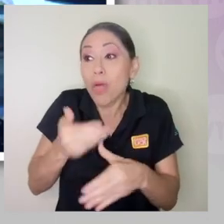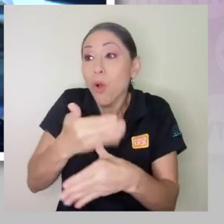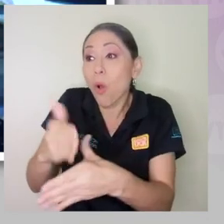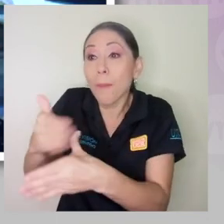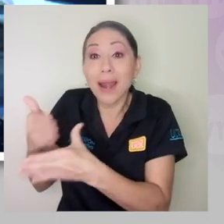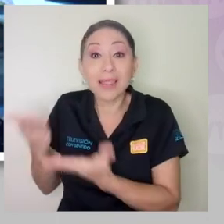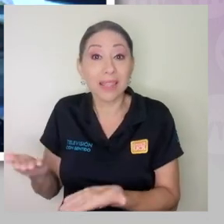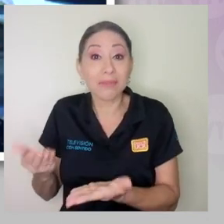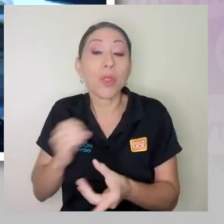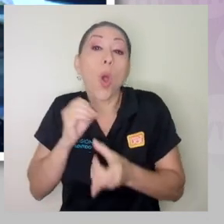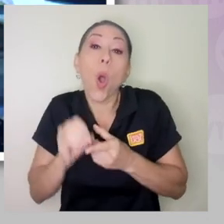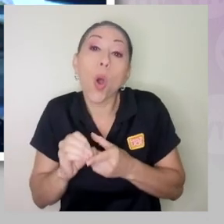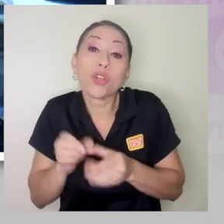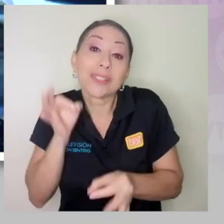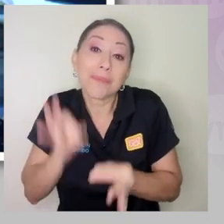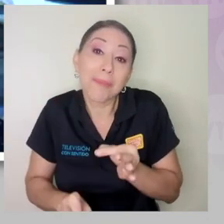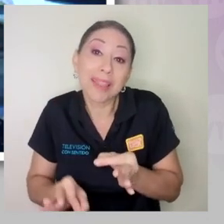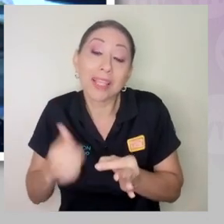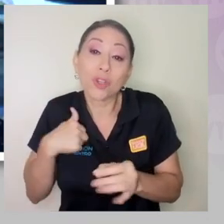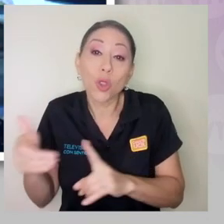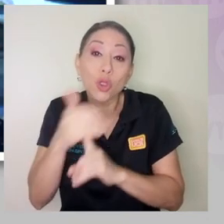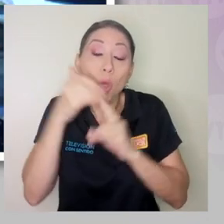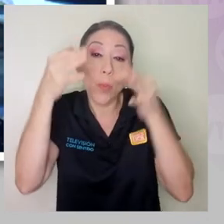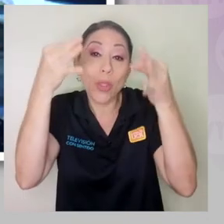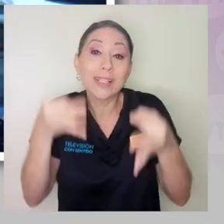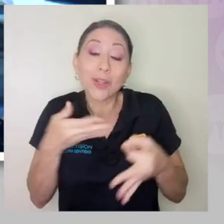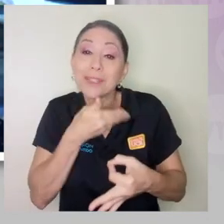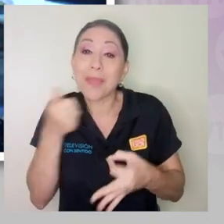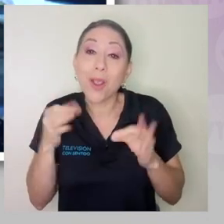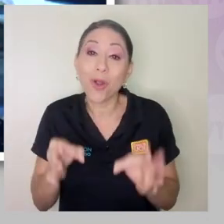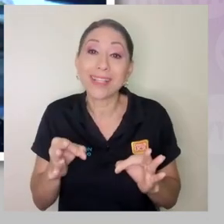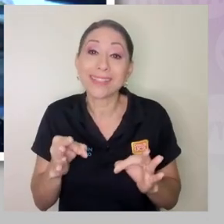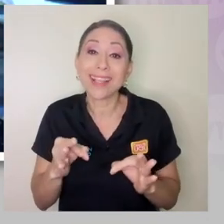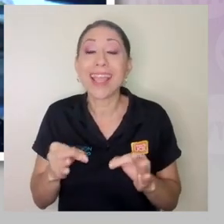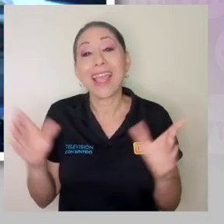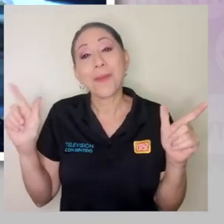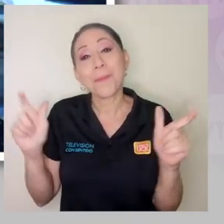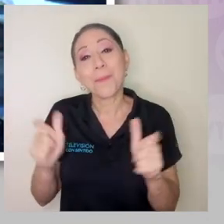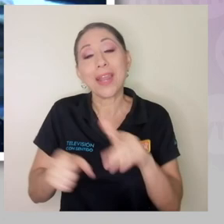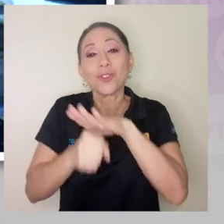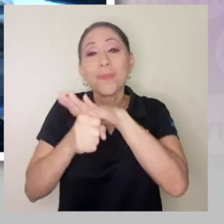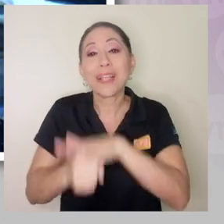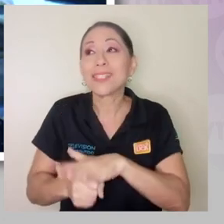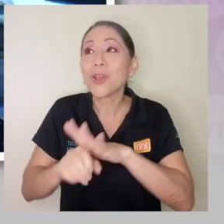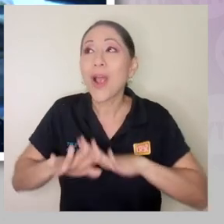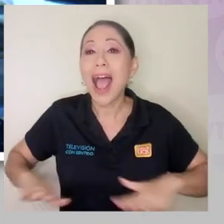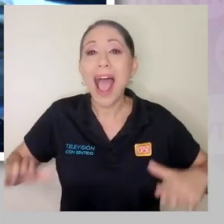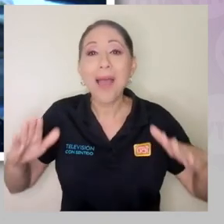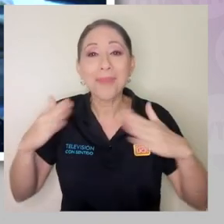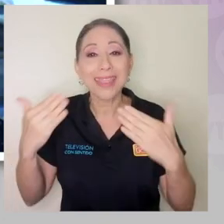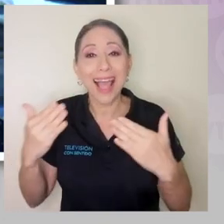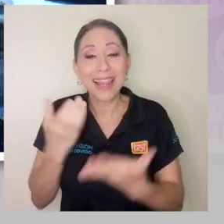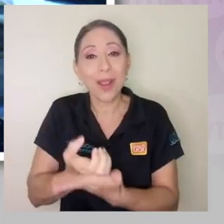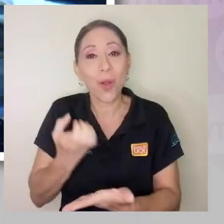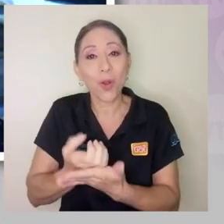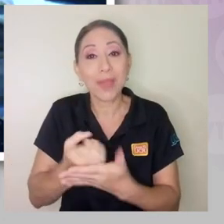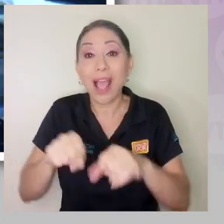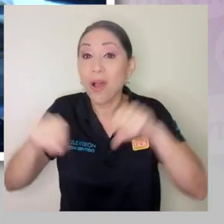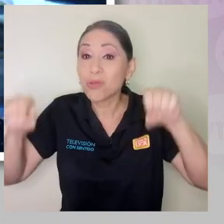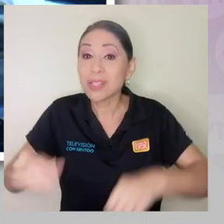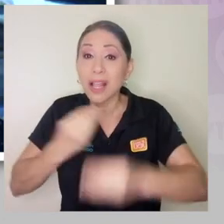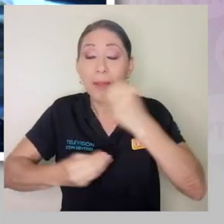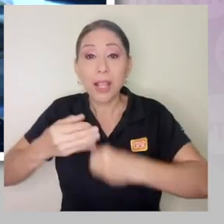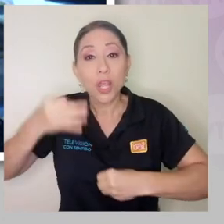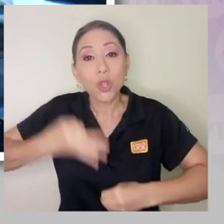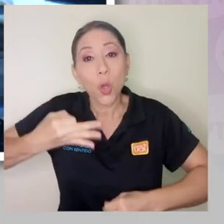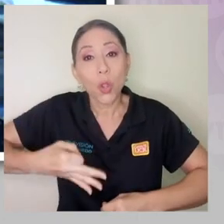podría estar simplemente tomando mejores decisiones que de por sí le ponen menos presión ambiental y económica a un sistema alimentario que todos los días tiene